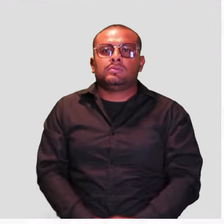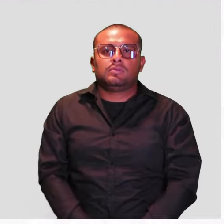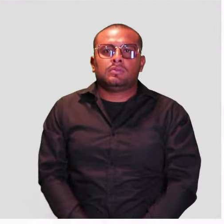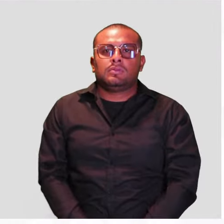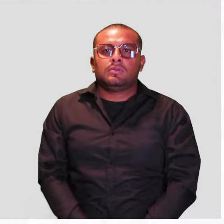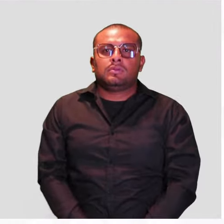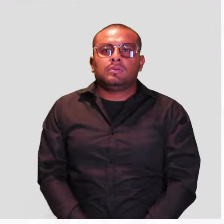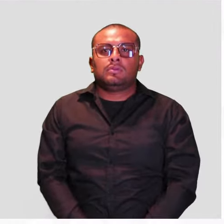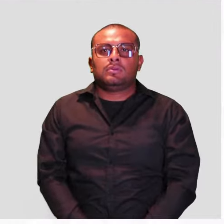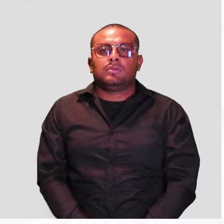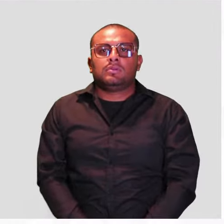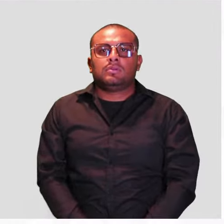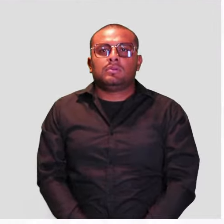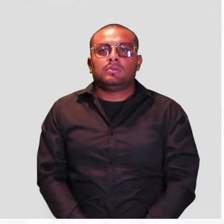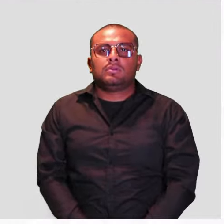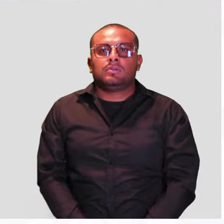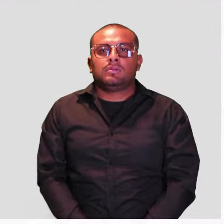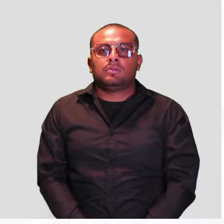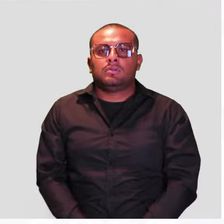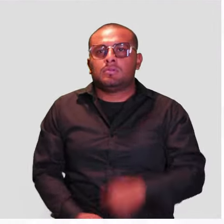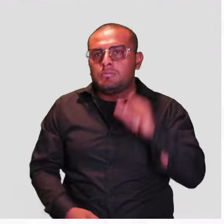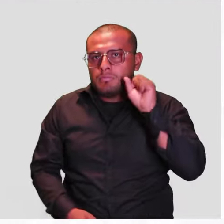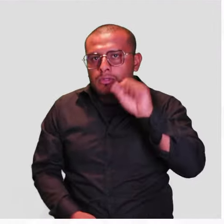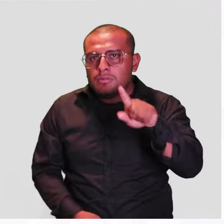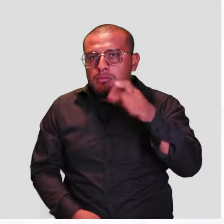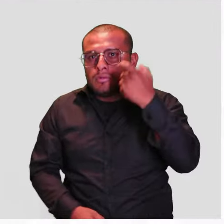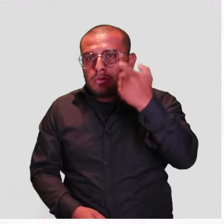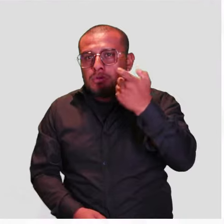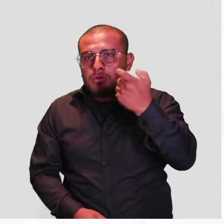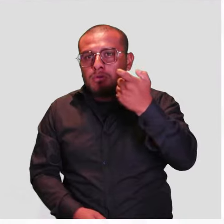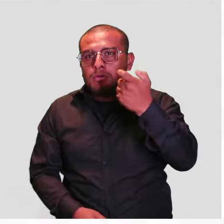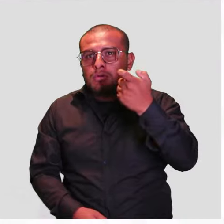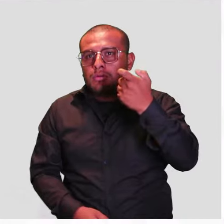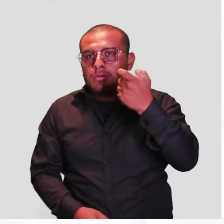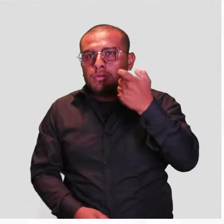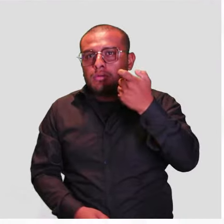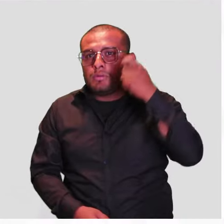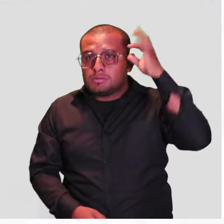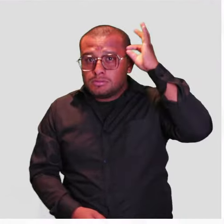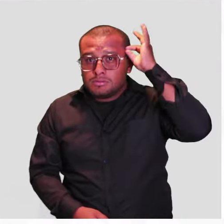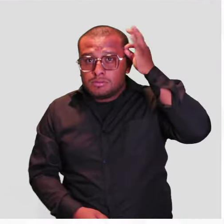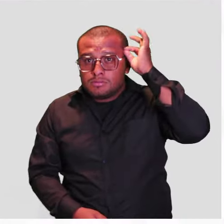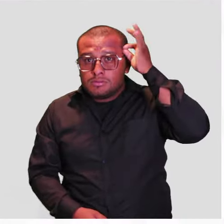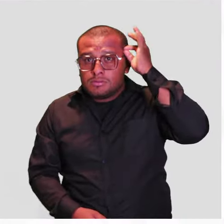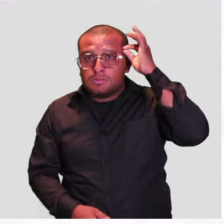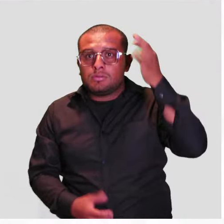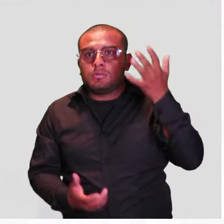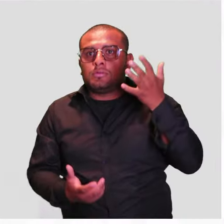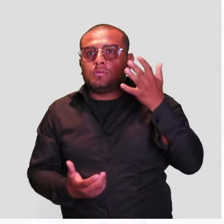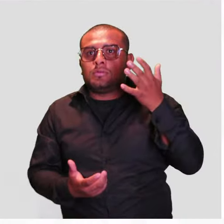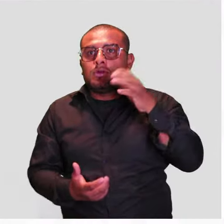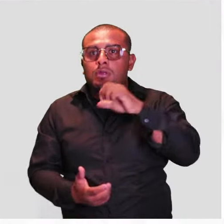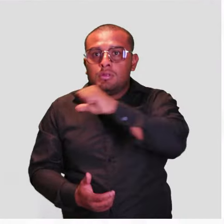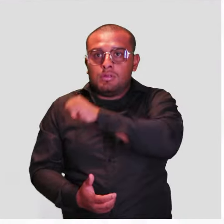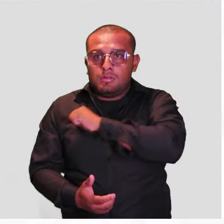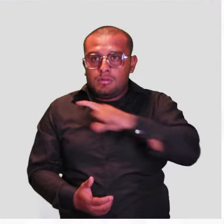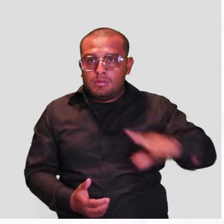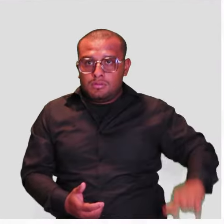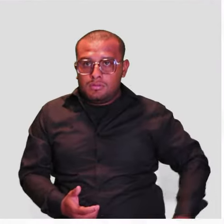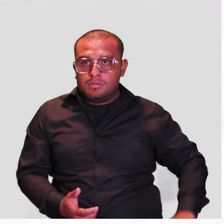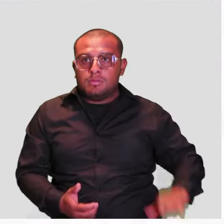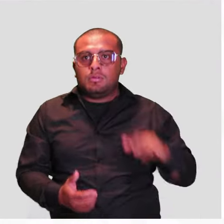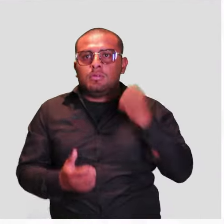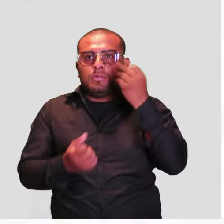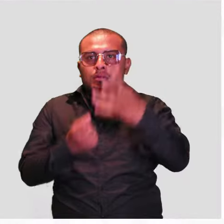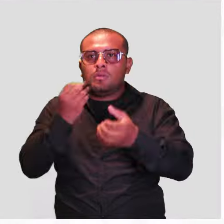vamos a mantener los precios en los servicios que el ayuntamiento brinda a la